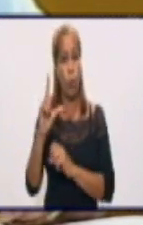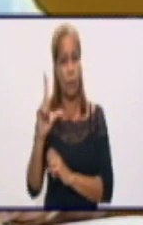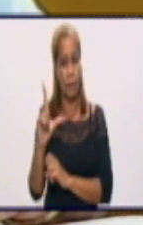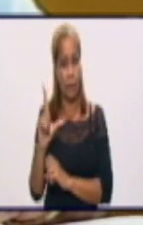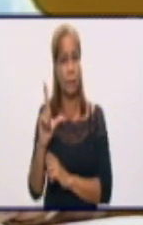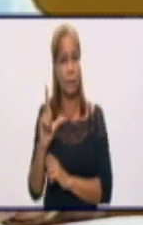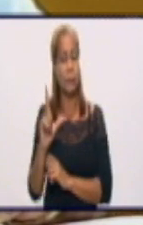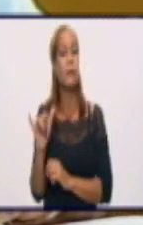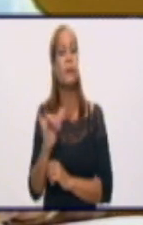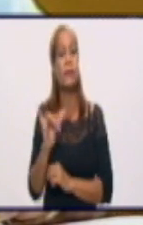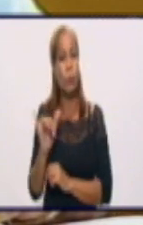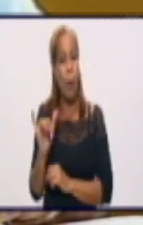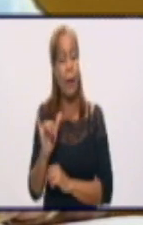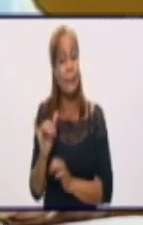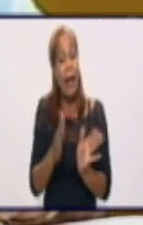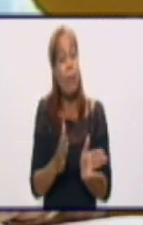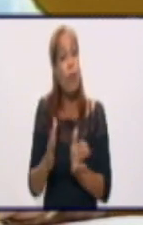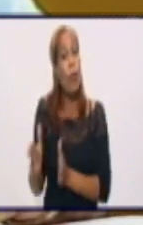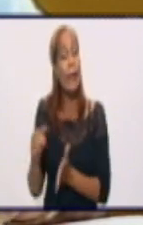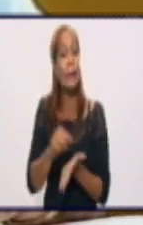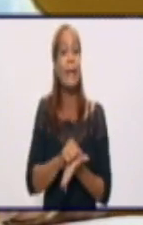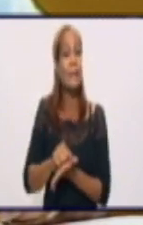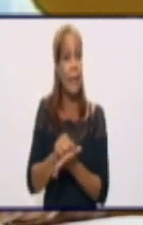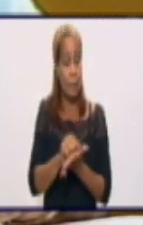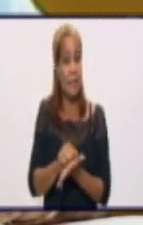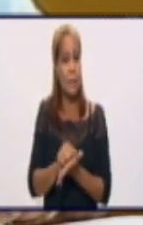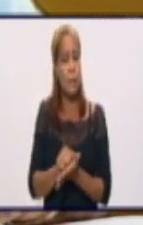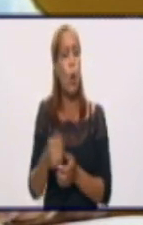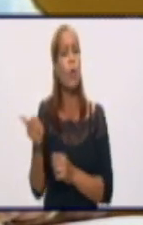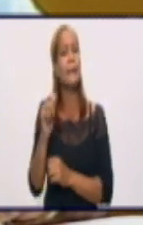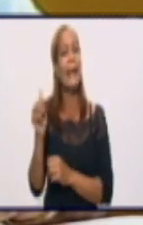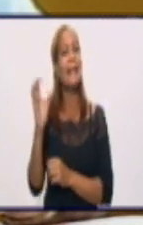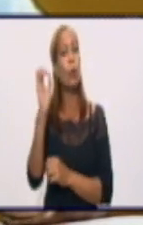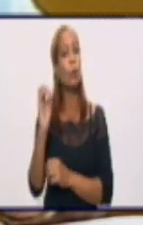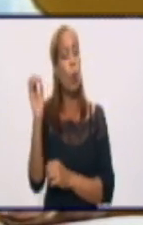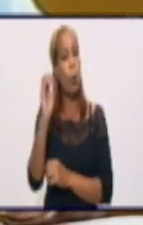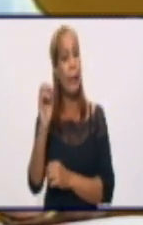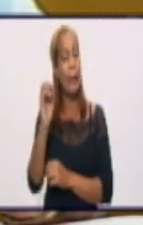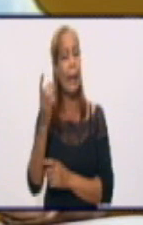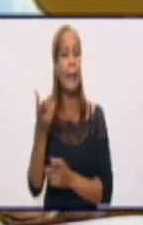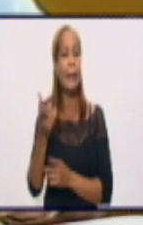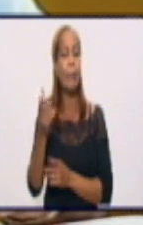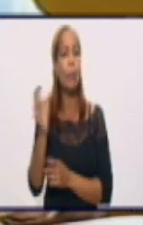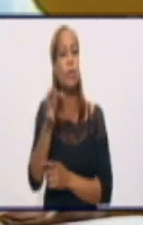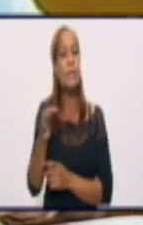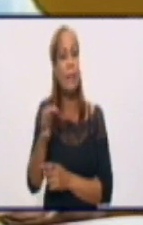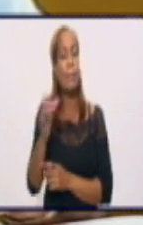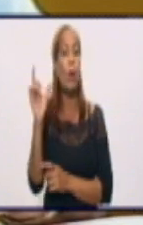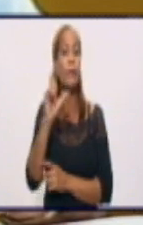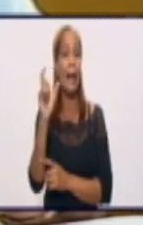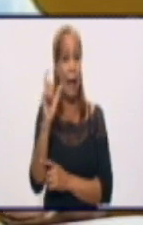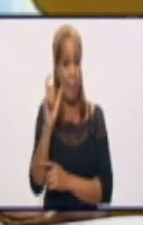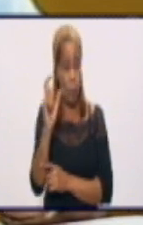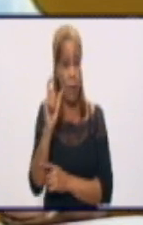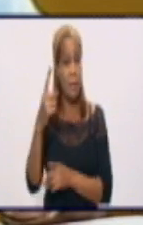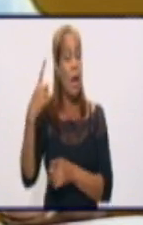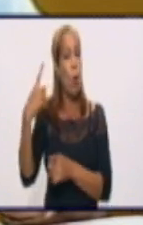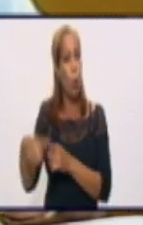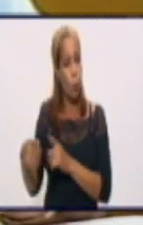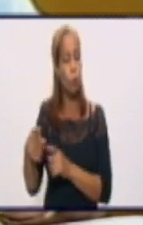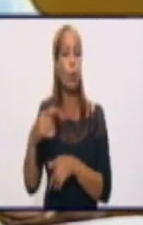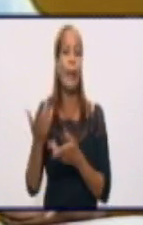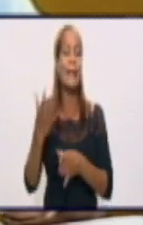fuera el servicio por avería en 10 de octubre no evita la unidad 4 por avería en rent en santiago de cuba la unidad